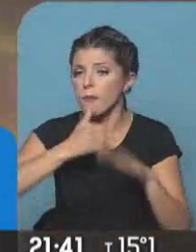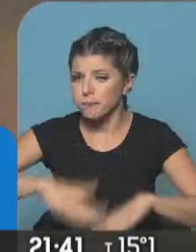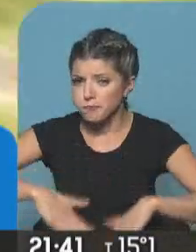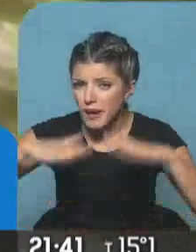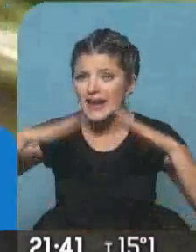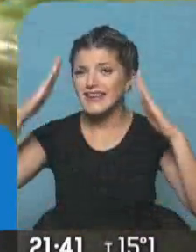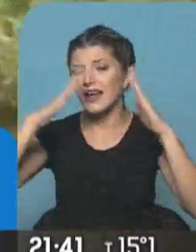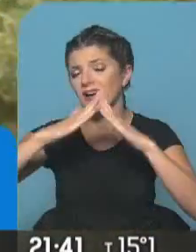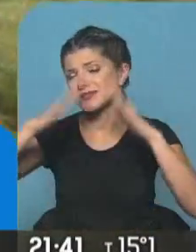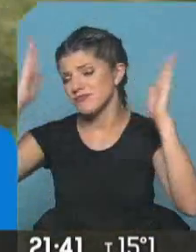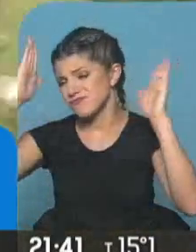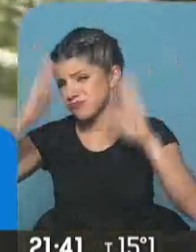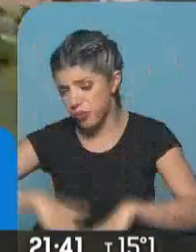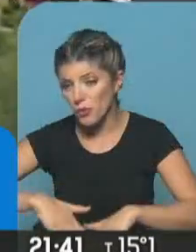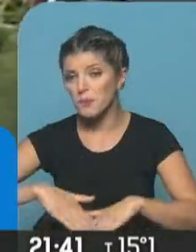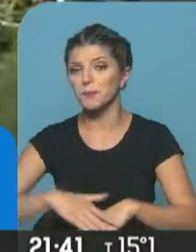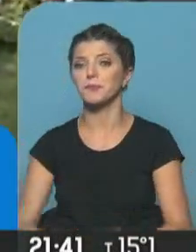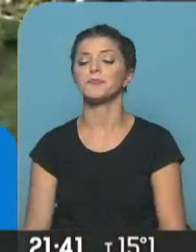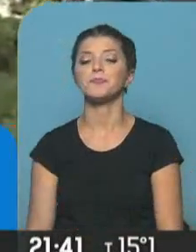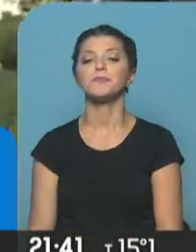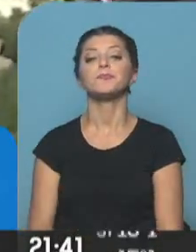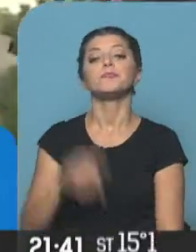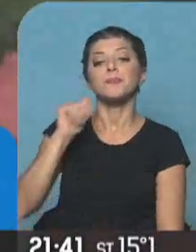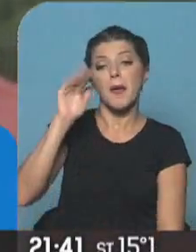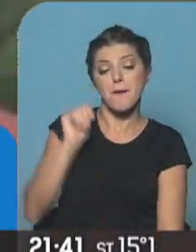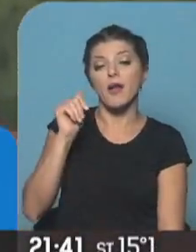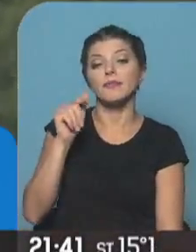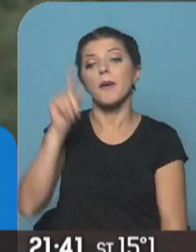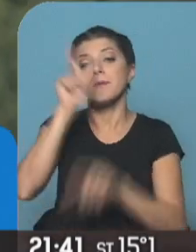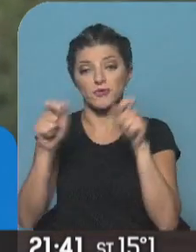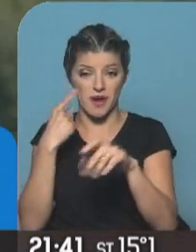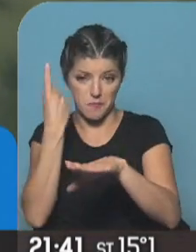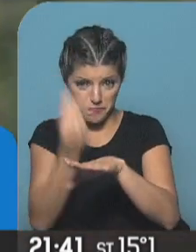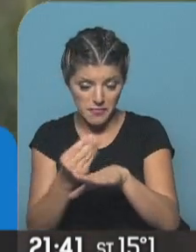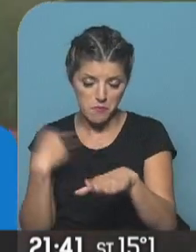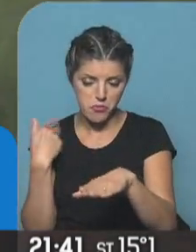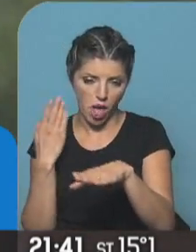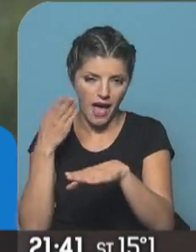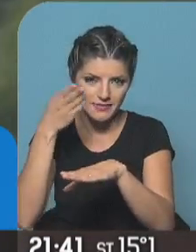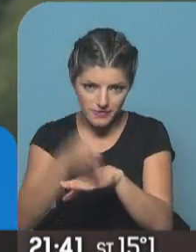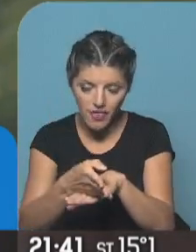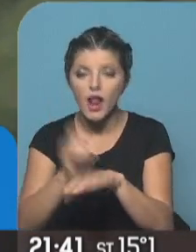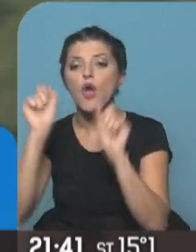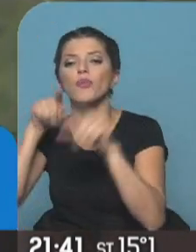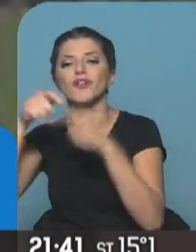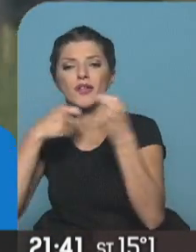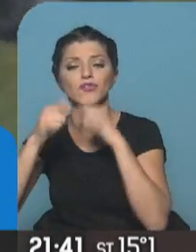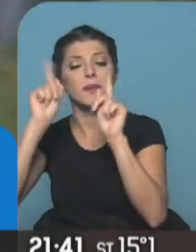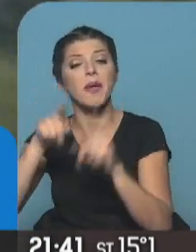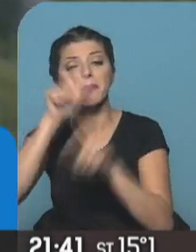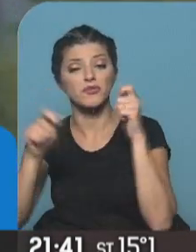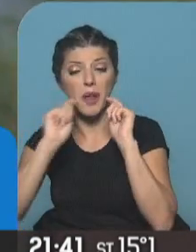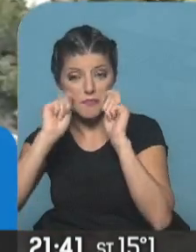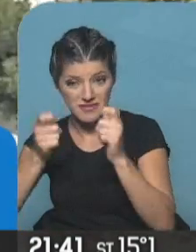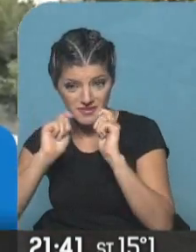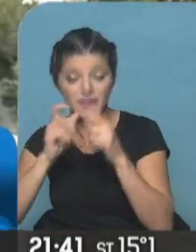viviendas destrozadas por el temporal. Este martes se permitió el acceso a los residentes, a los dueños de negocios y también a visitantes para comenzar a